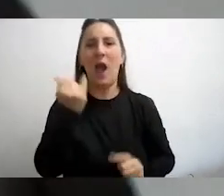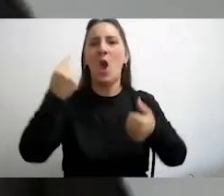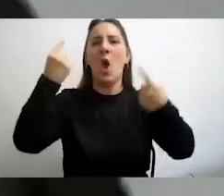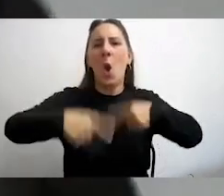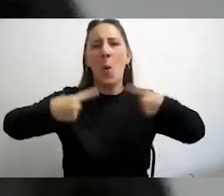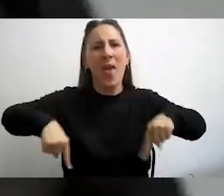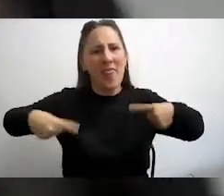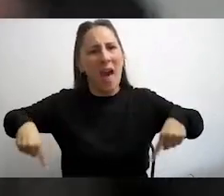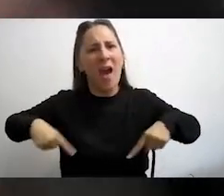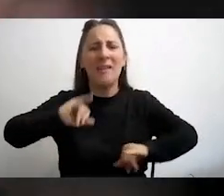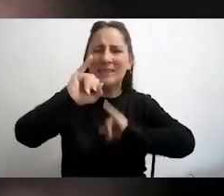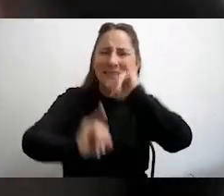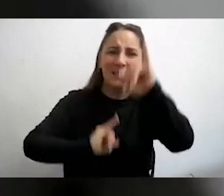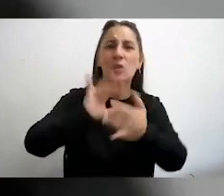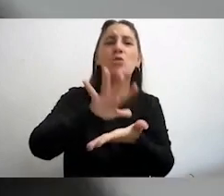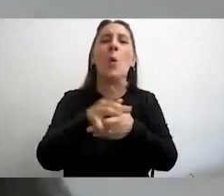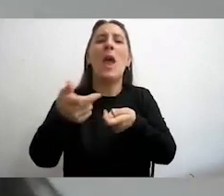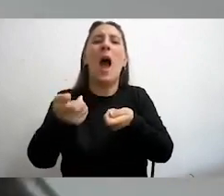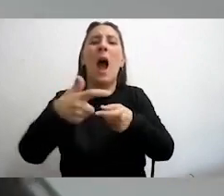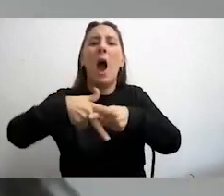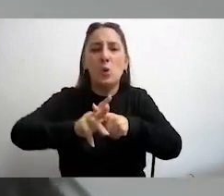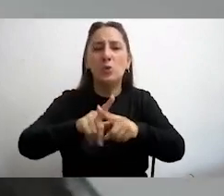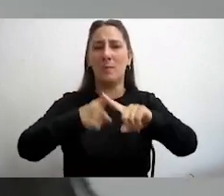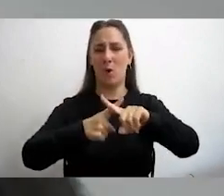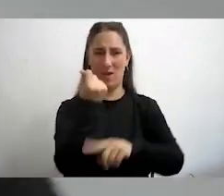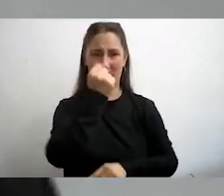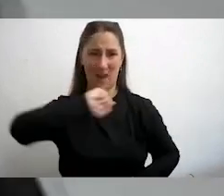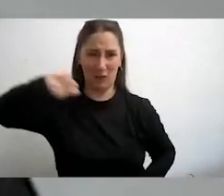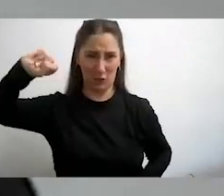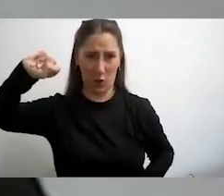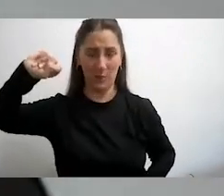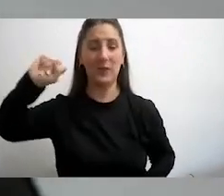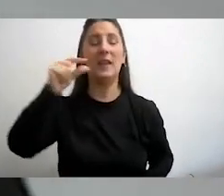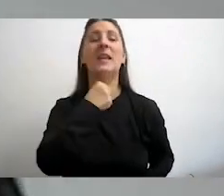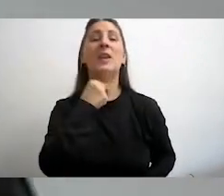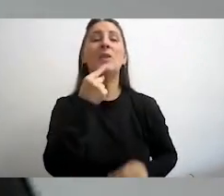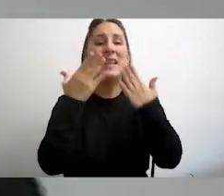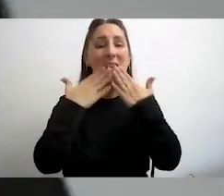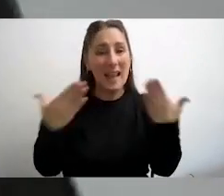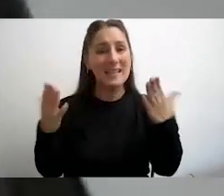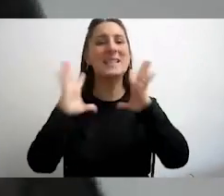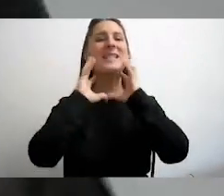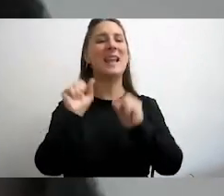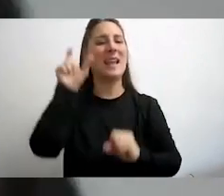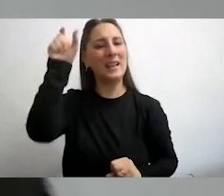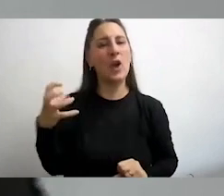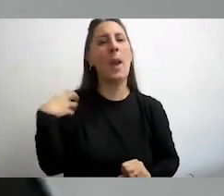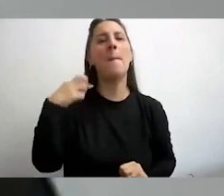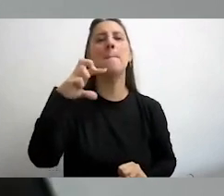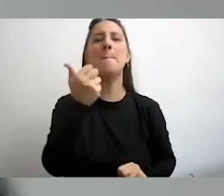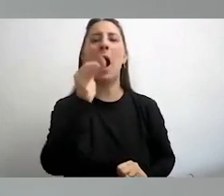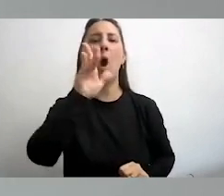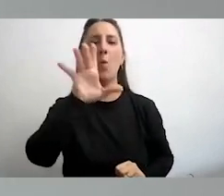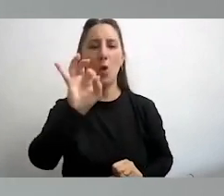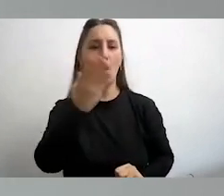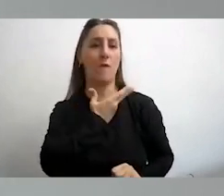hay mucho por hablar de ajuste. Eh, Quisiera agradecerle como siempre al secretario general, a Pablo Flores,